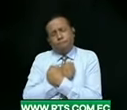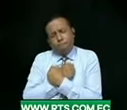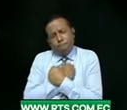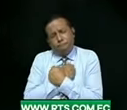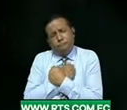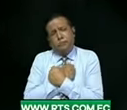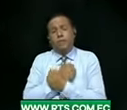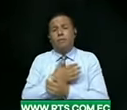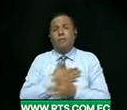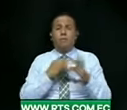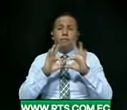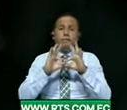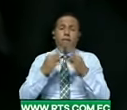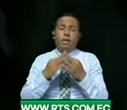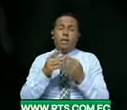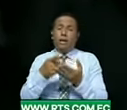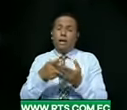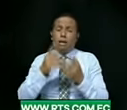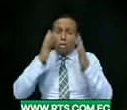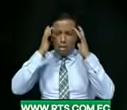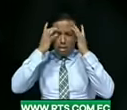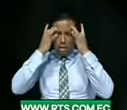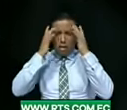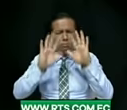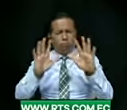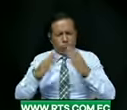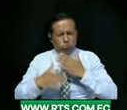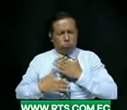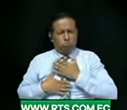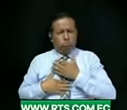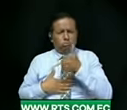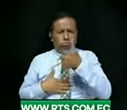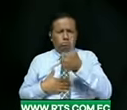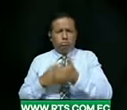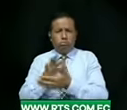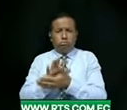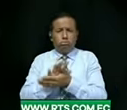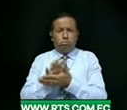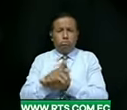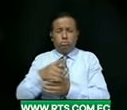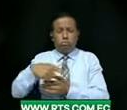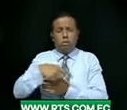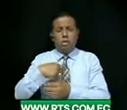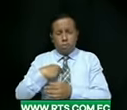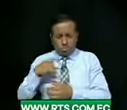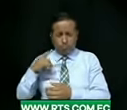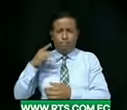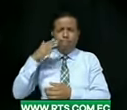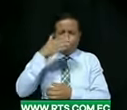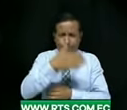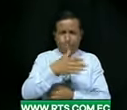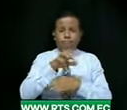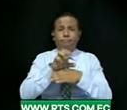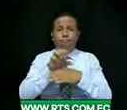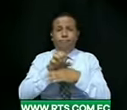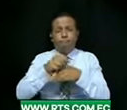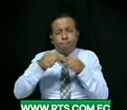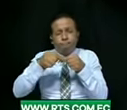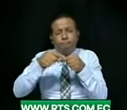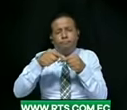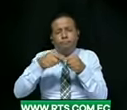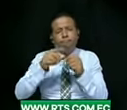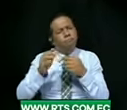familia. Que no se preocupen, que yo voy a estar bien. Yo regresaré a casa pronto,